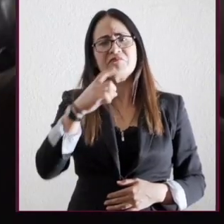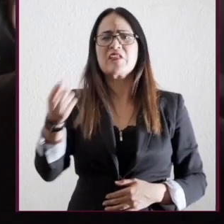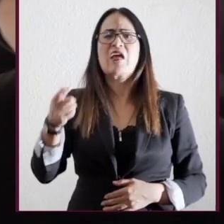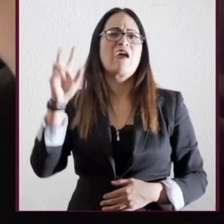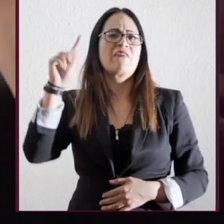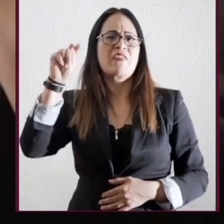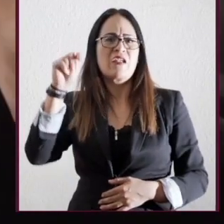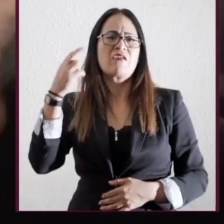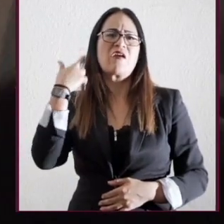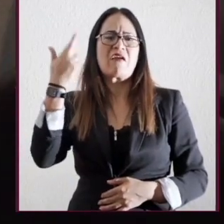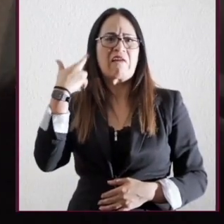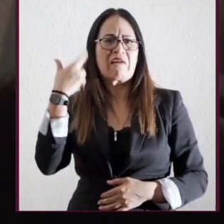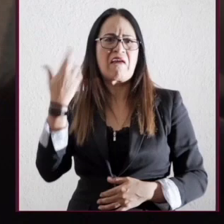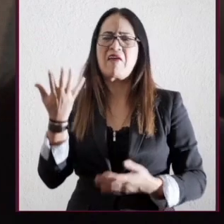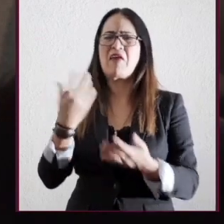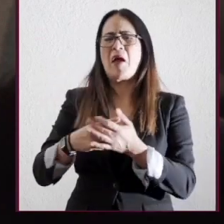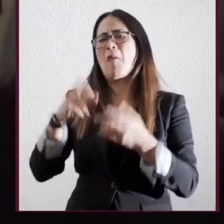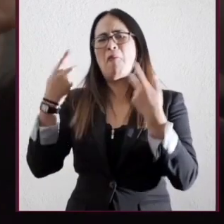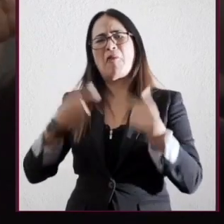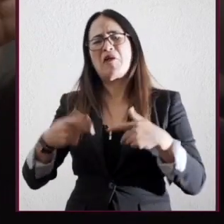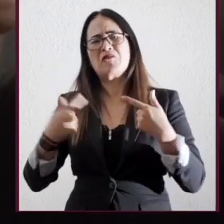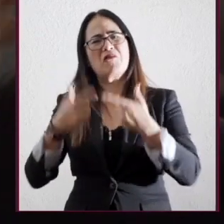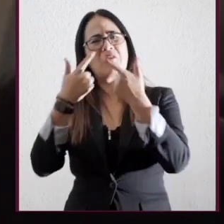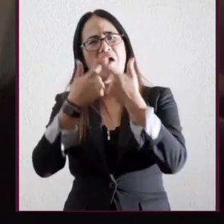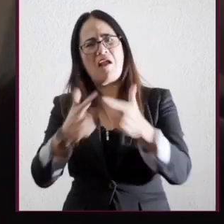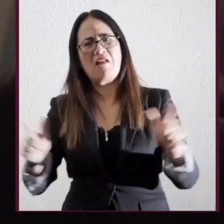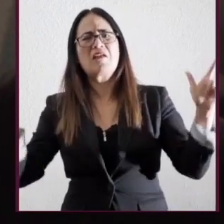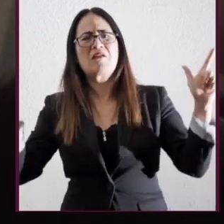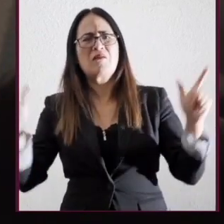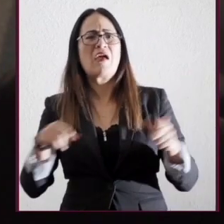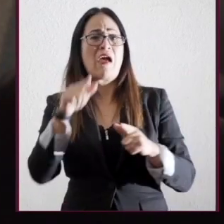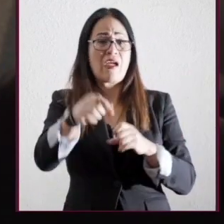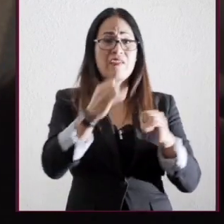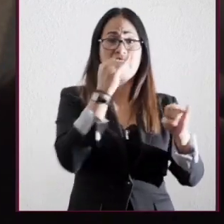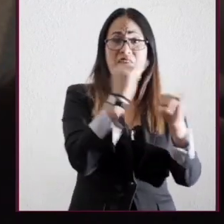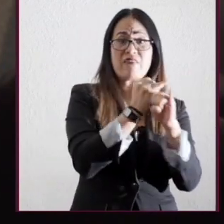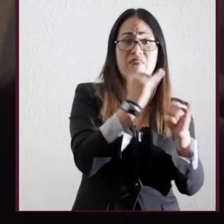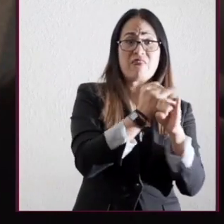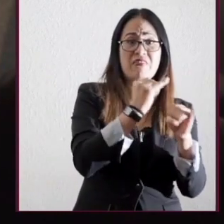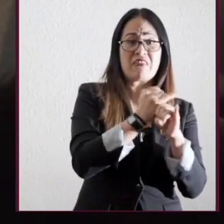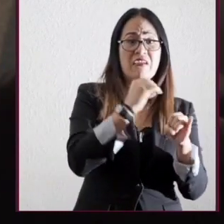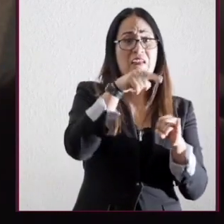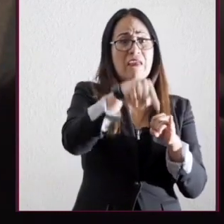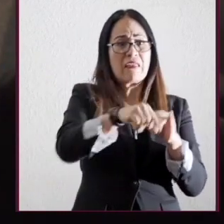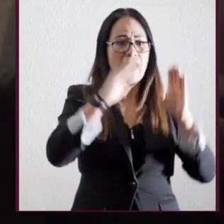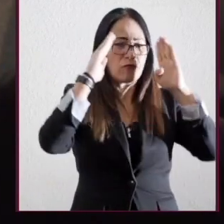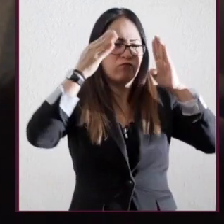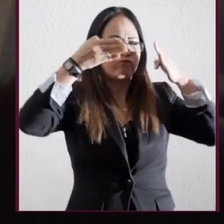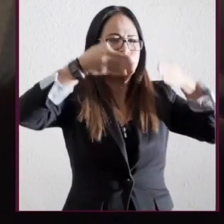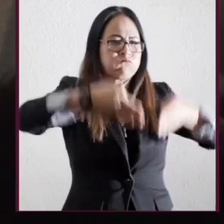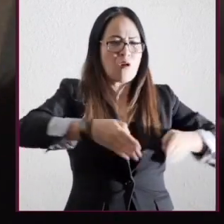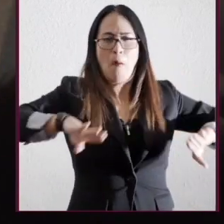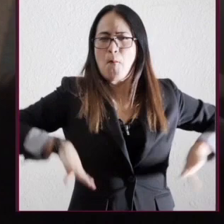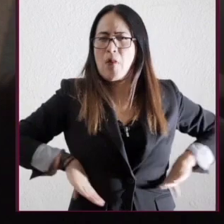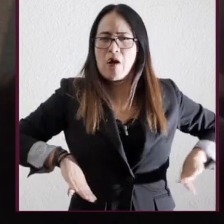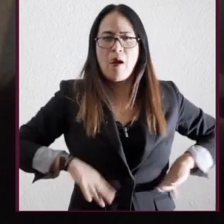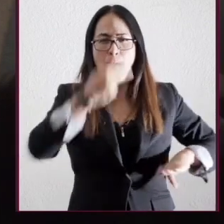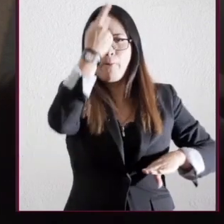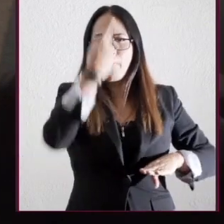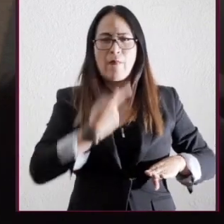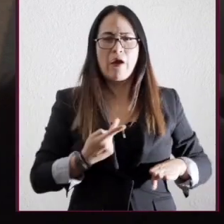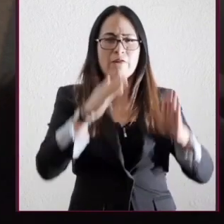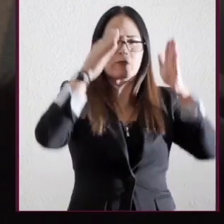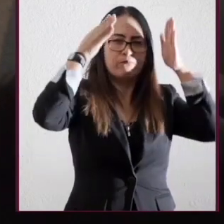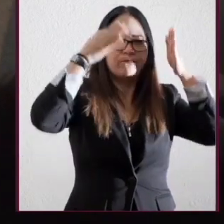Mientras que los medios de comunicación masiva le hablaban a cualquier persona, los medios digitales buscan personas de una manera muy concreta,